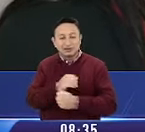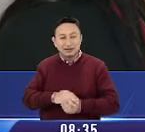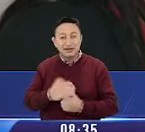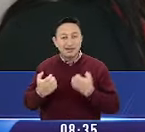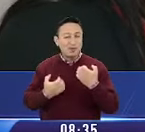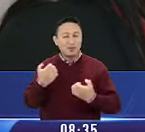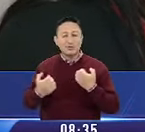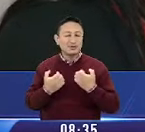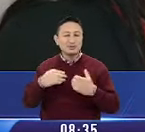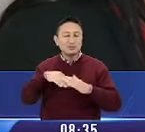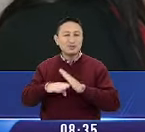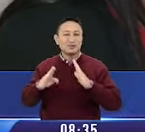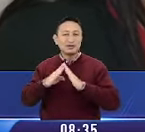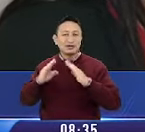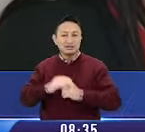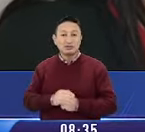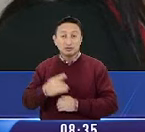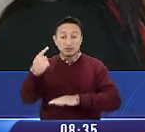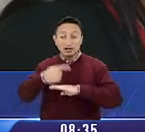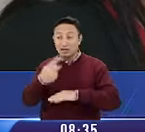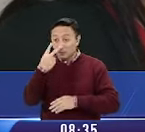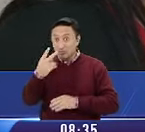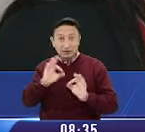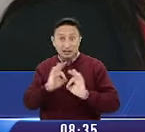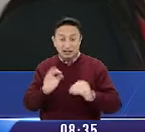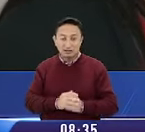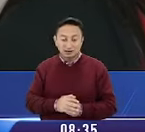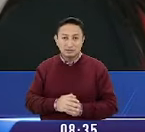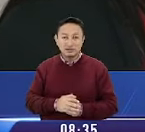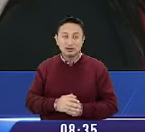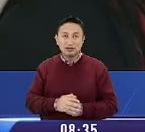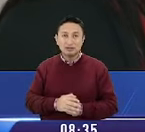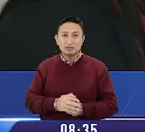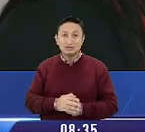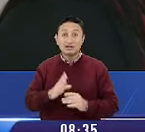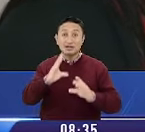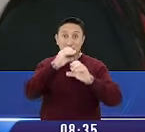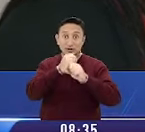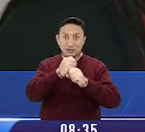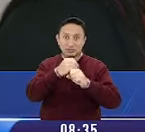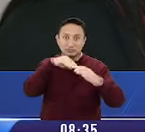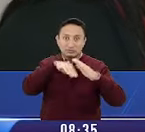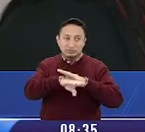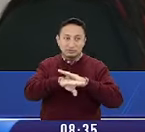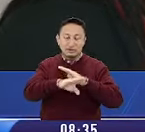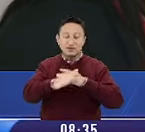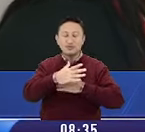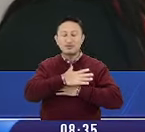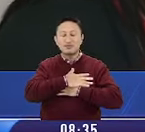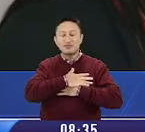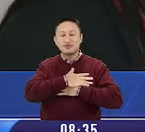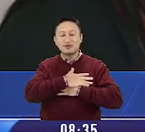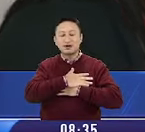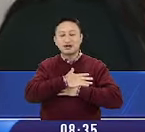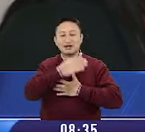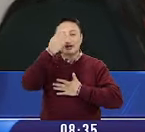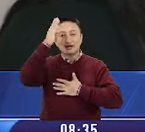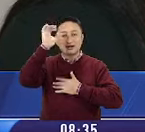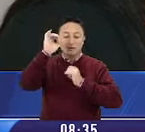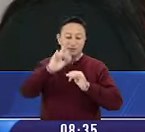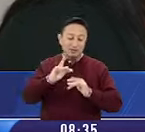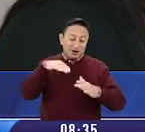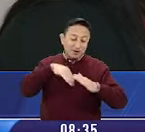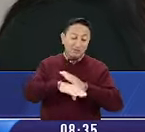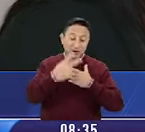bien grande porque es todo el día que no les vemos. Y en la noche, o sea, para nosotros es una bendición regresar